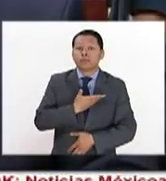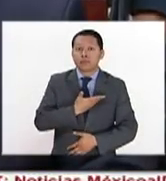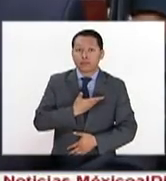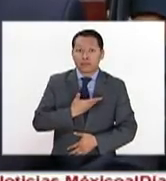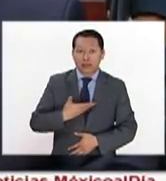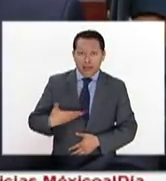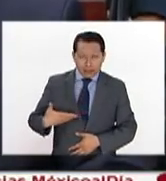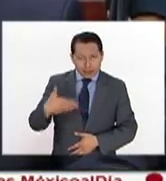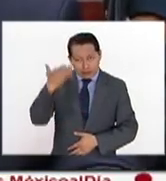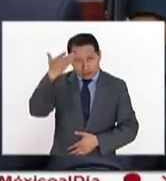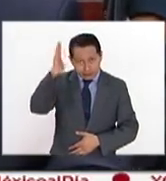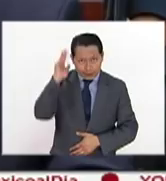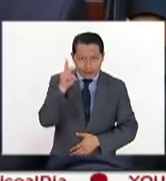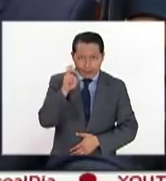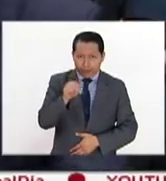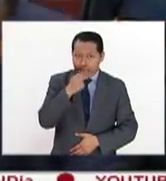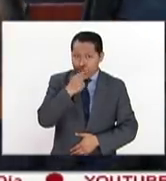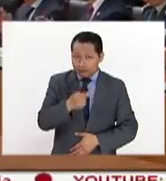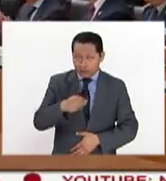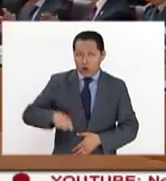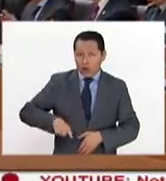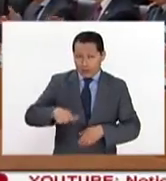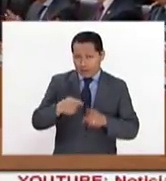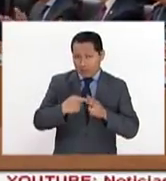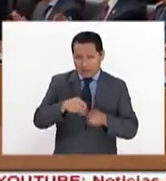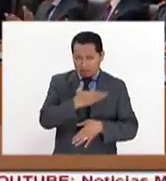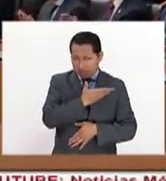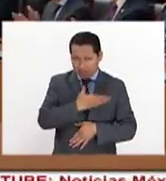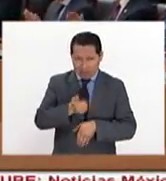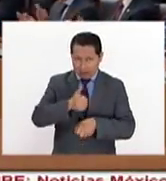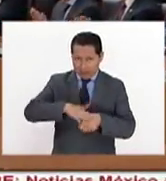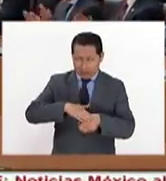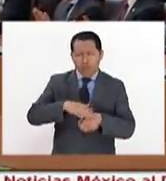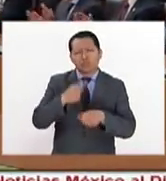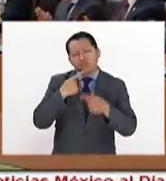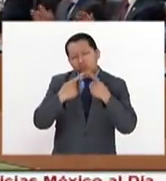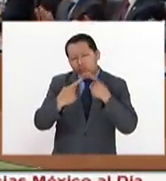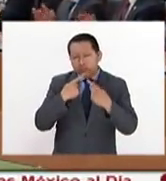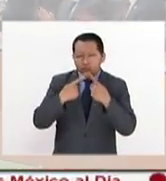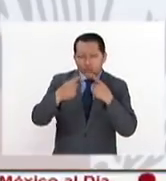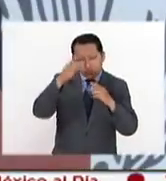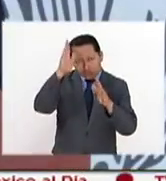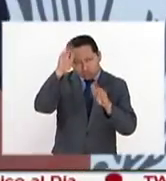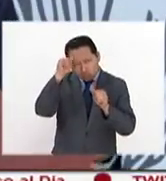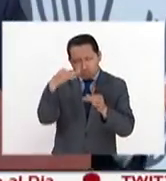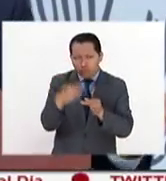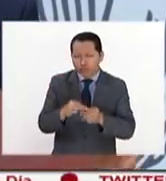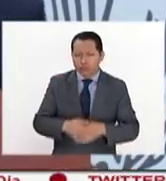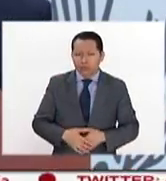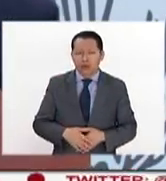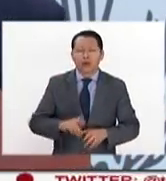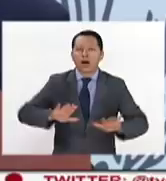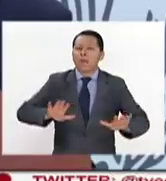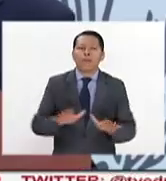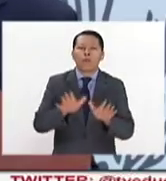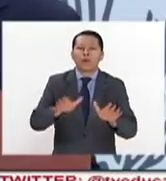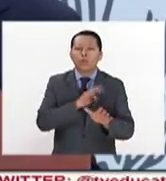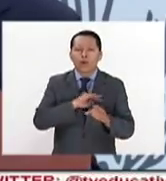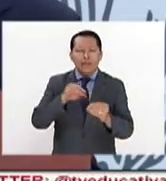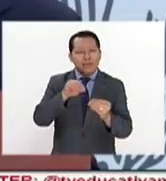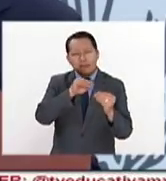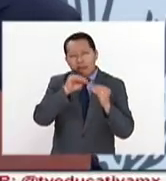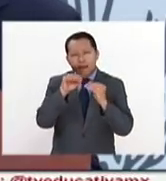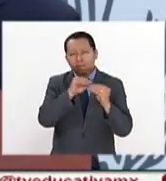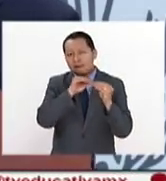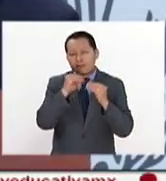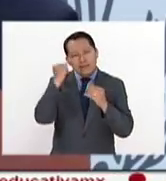Nieto afirmó que desde el inicio de este gobierno se optó por el diálogo, el entendimiento y el acuerdo. Promovimos el debate de